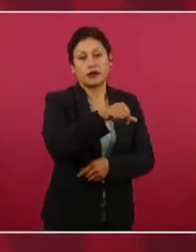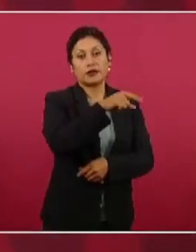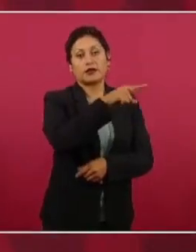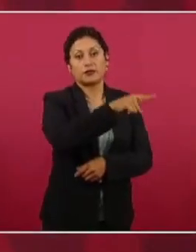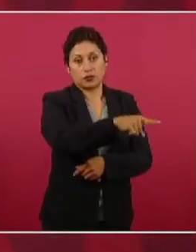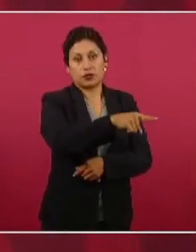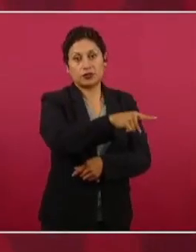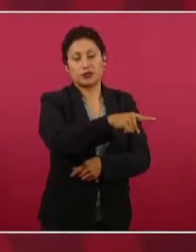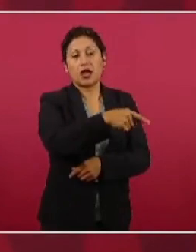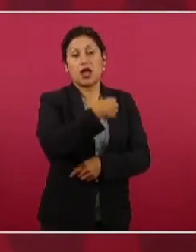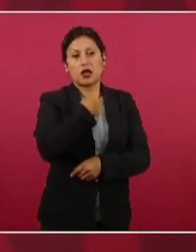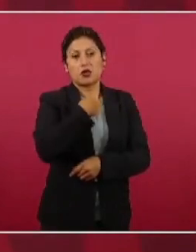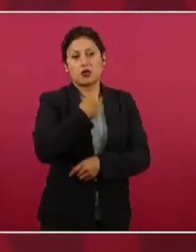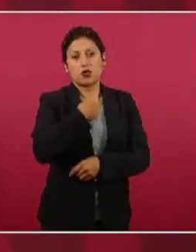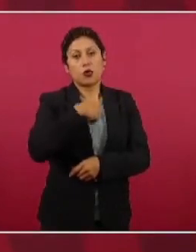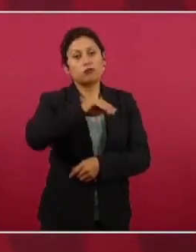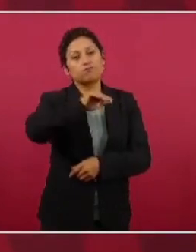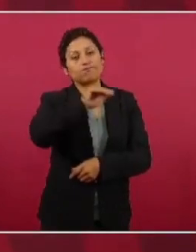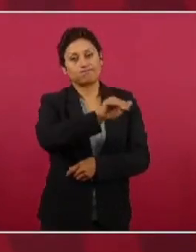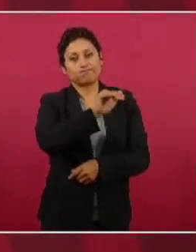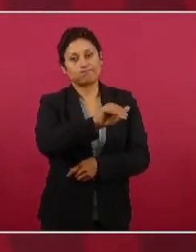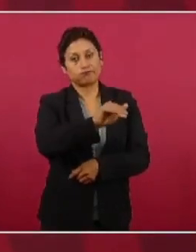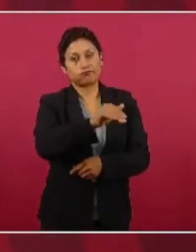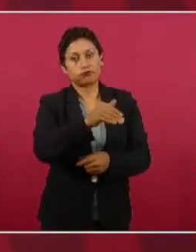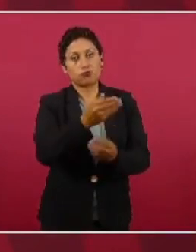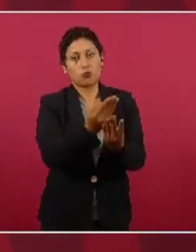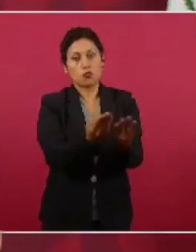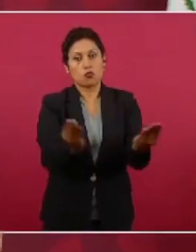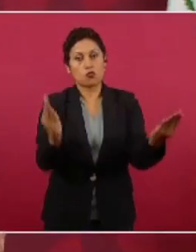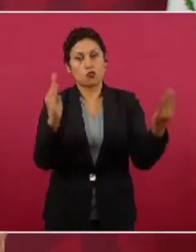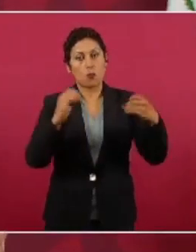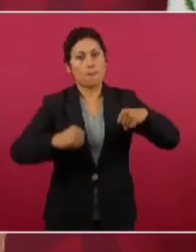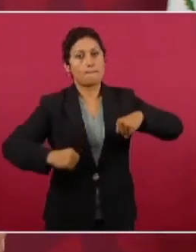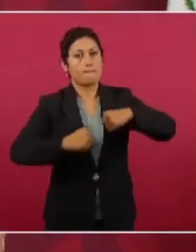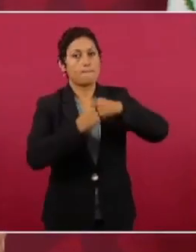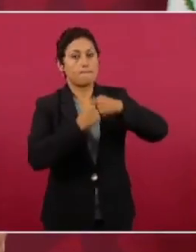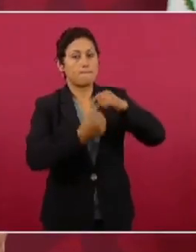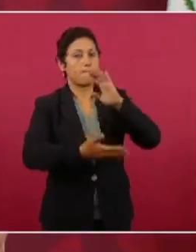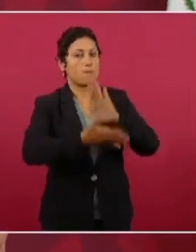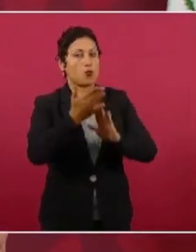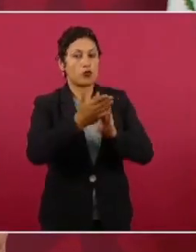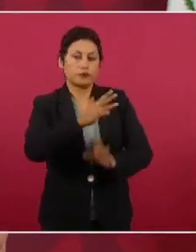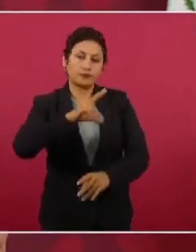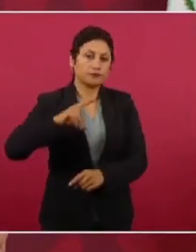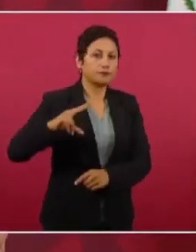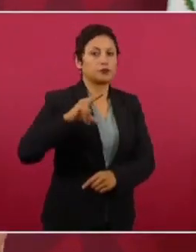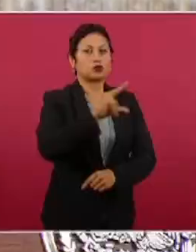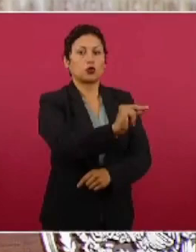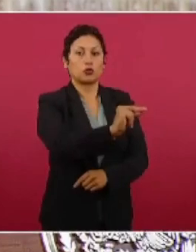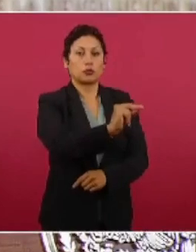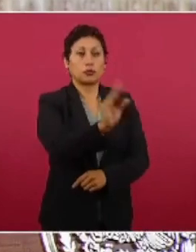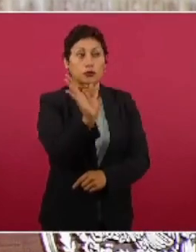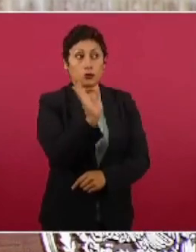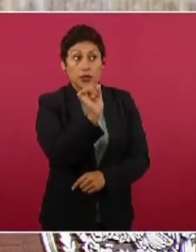muro no, porque si se toca el muro, el tema del muro, voy a